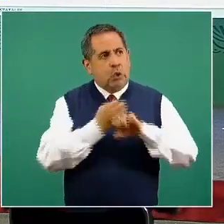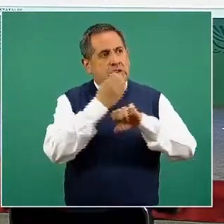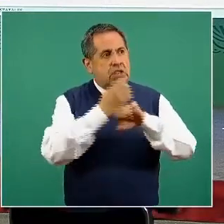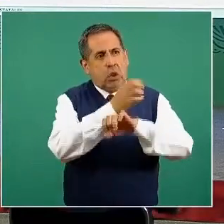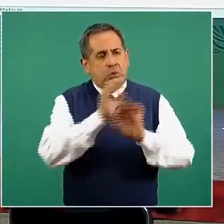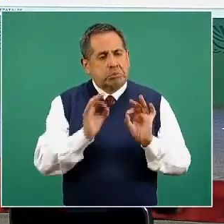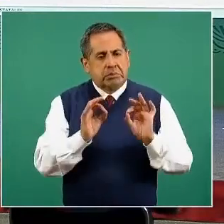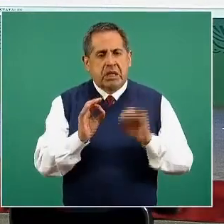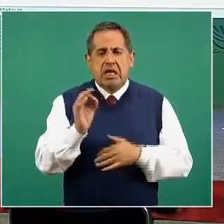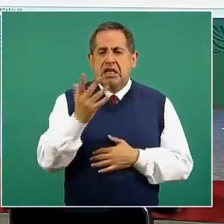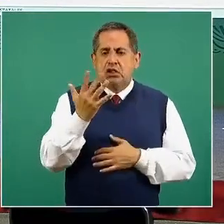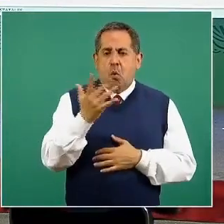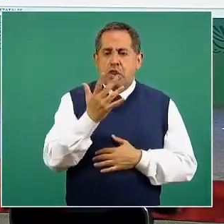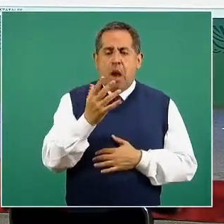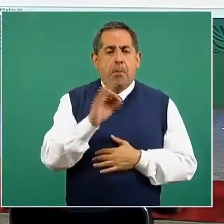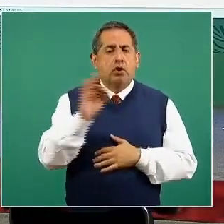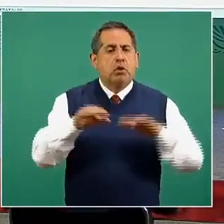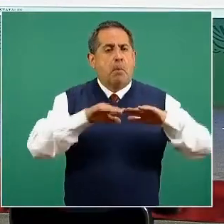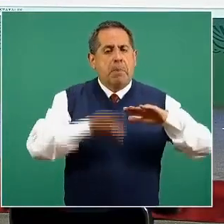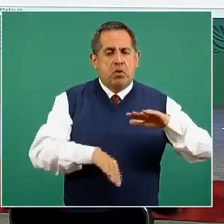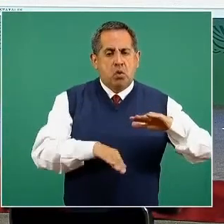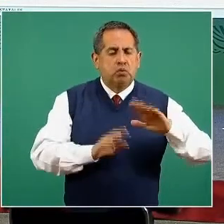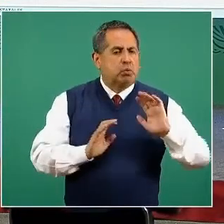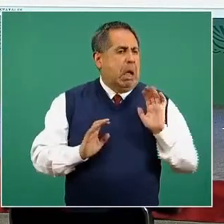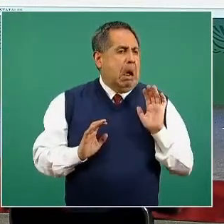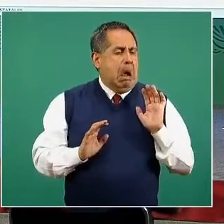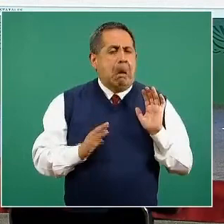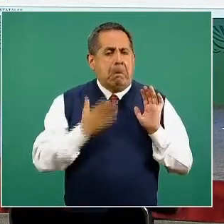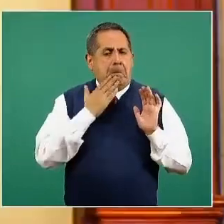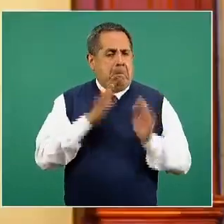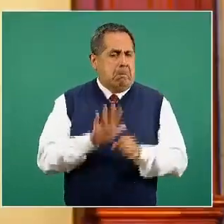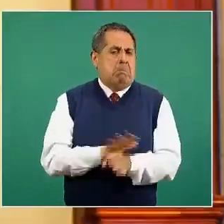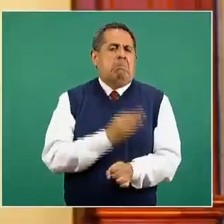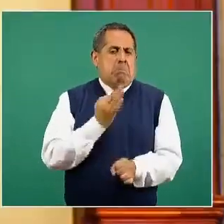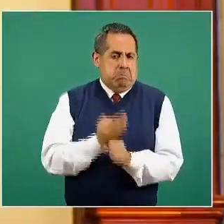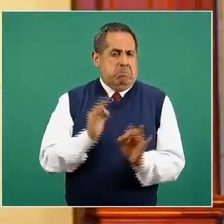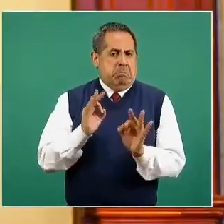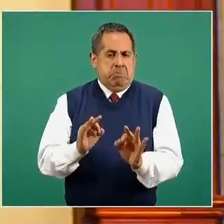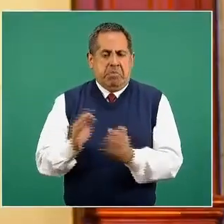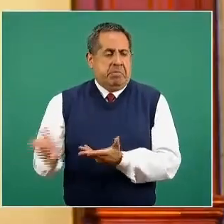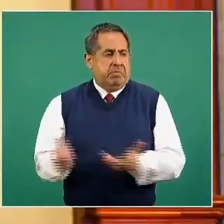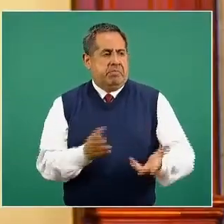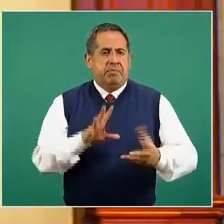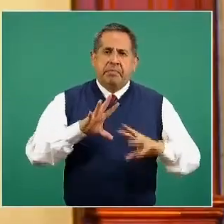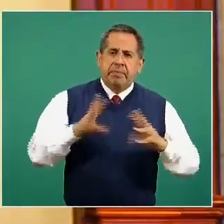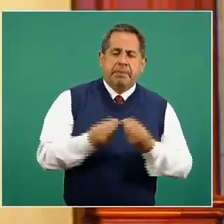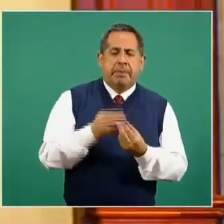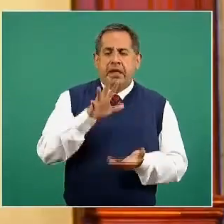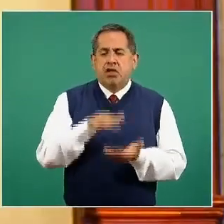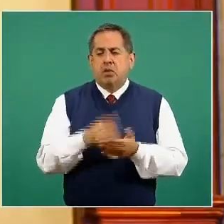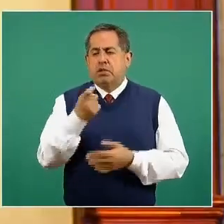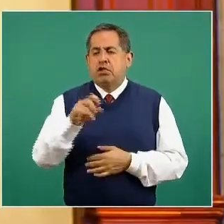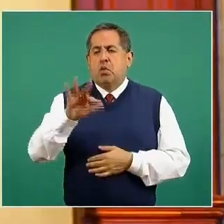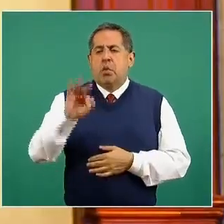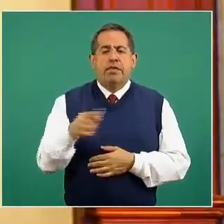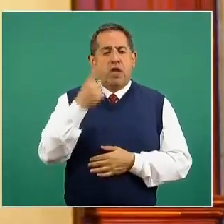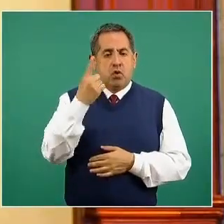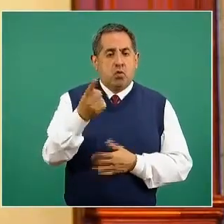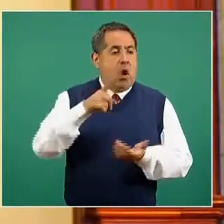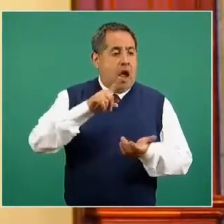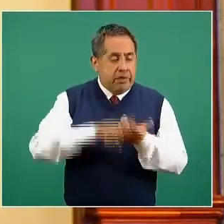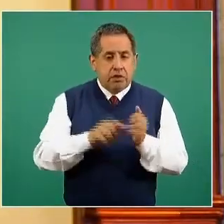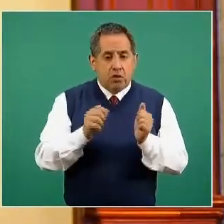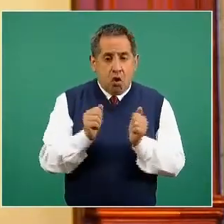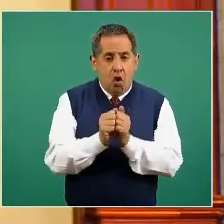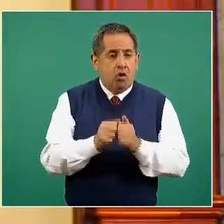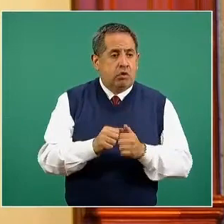han rebasado el 50% de ocupación. A nivel nacional son 5.141 las camas con ventilador